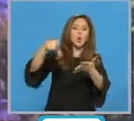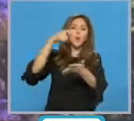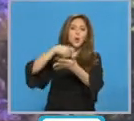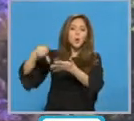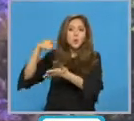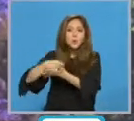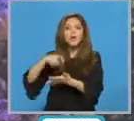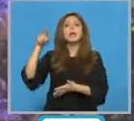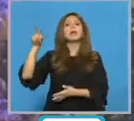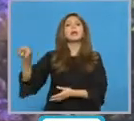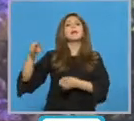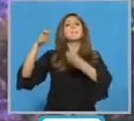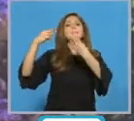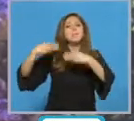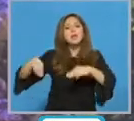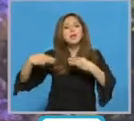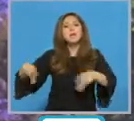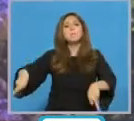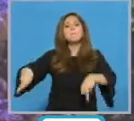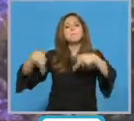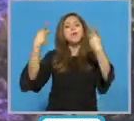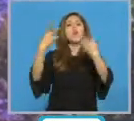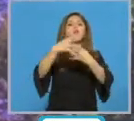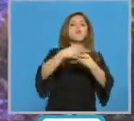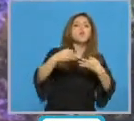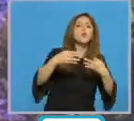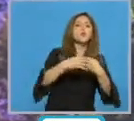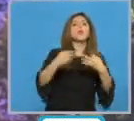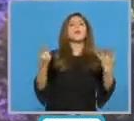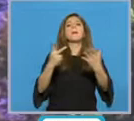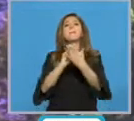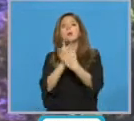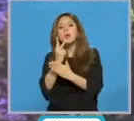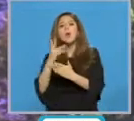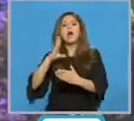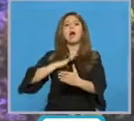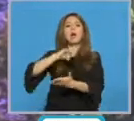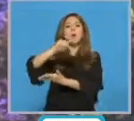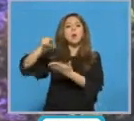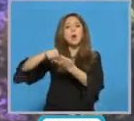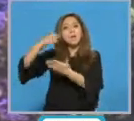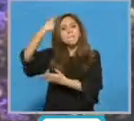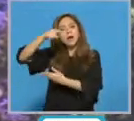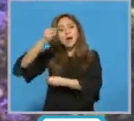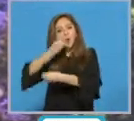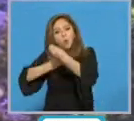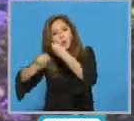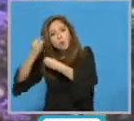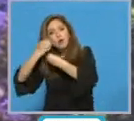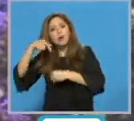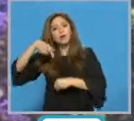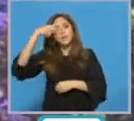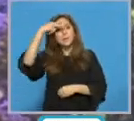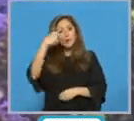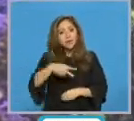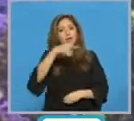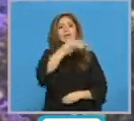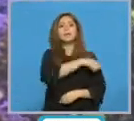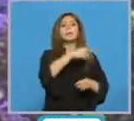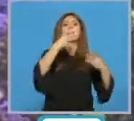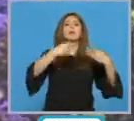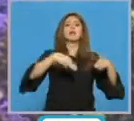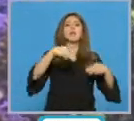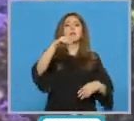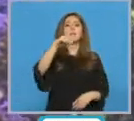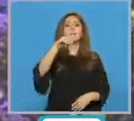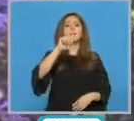un mercado tradicional, frutas, verduras, comedores, antojitos mexicanos, todo se encuentra en el Mercado Martínez de la Torre